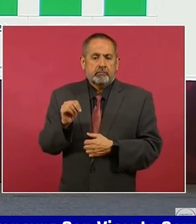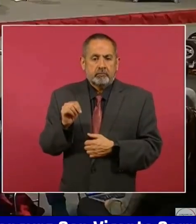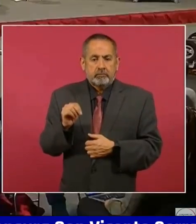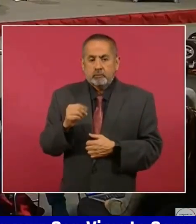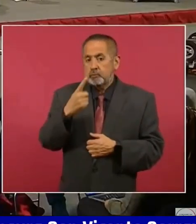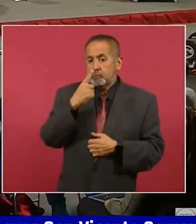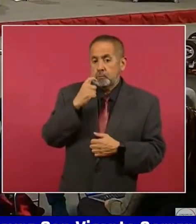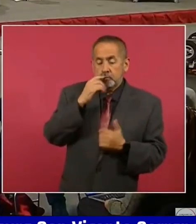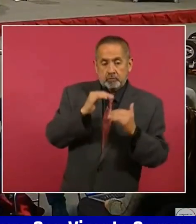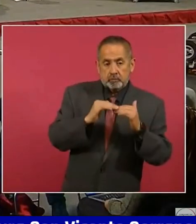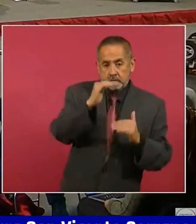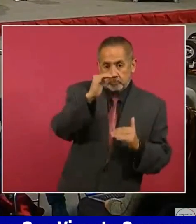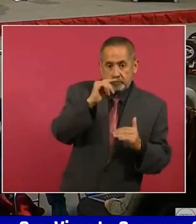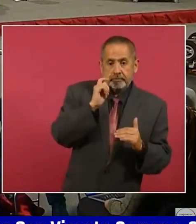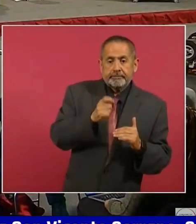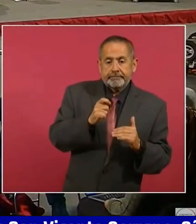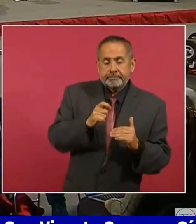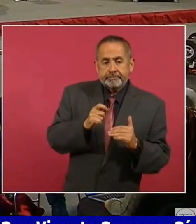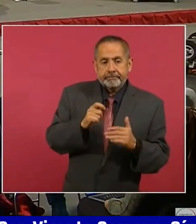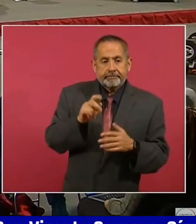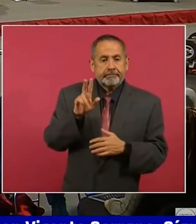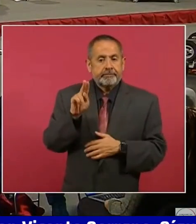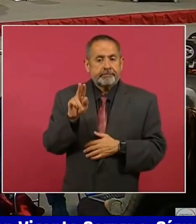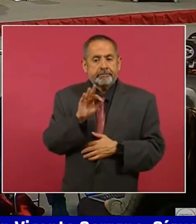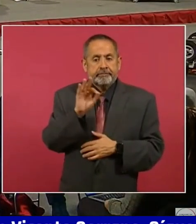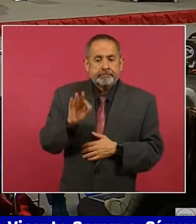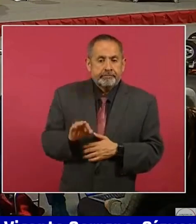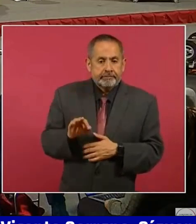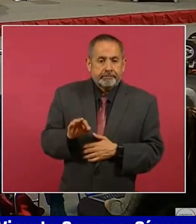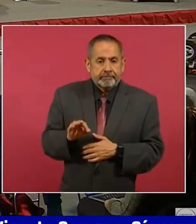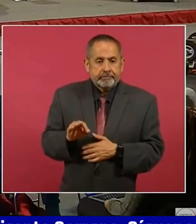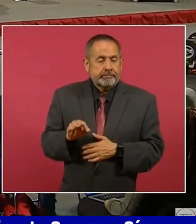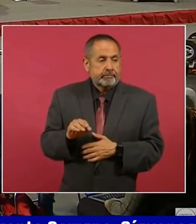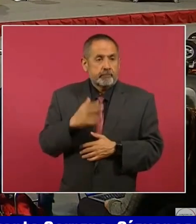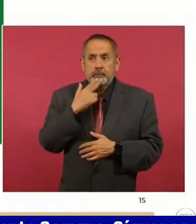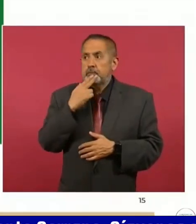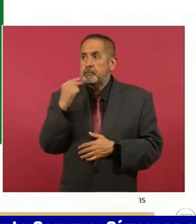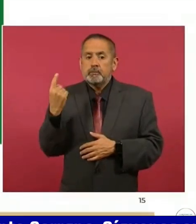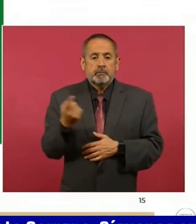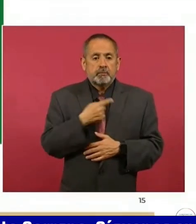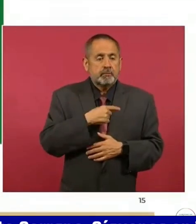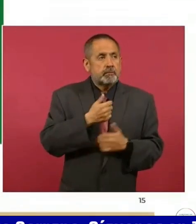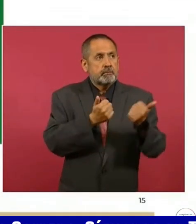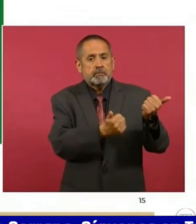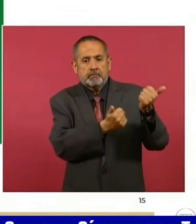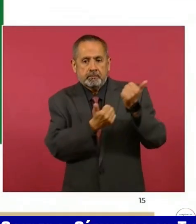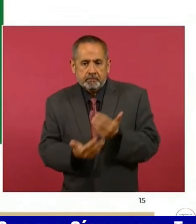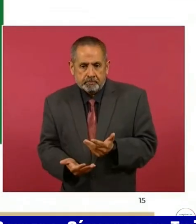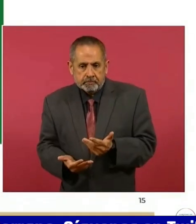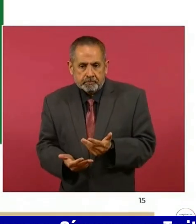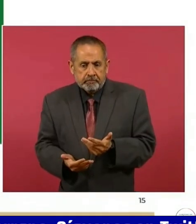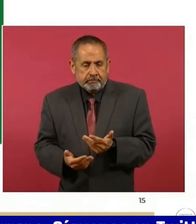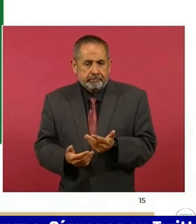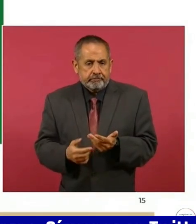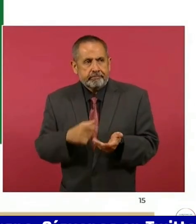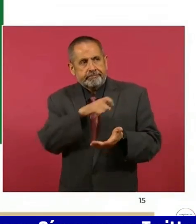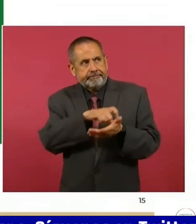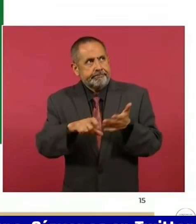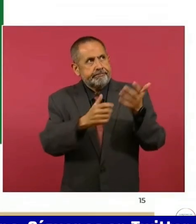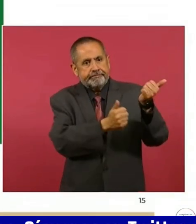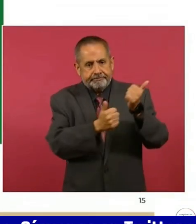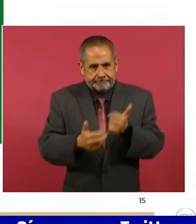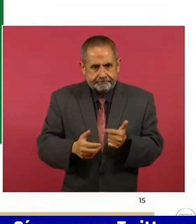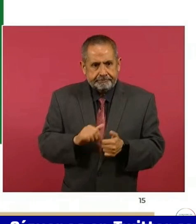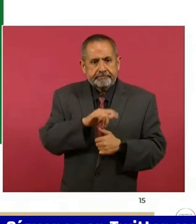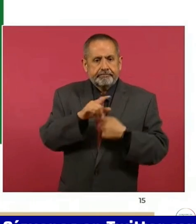es prácticamente el 80% de lo que se consumía en el país, se importaba. En el